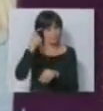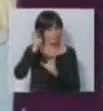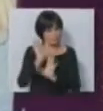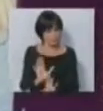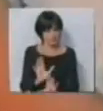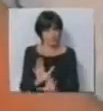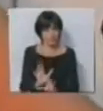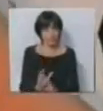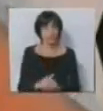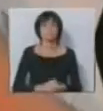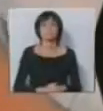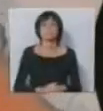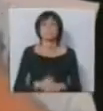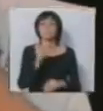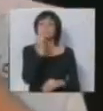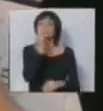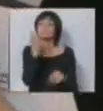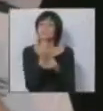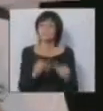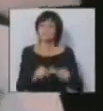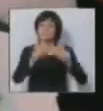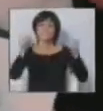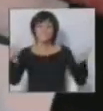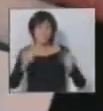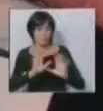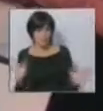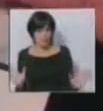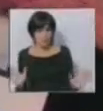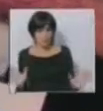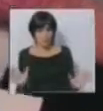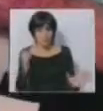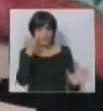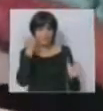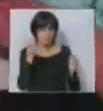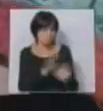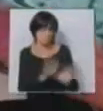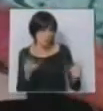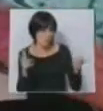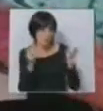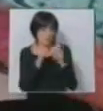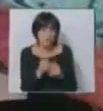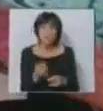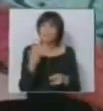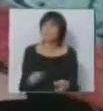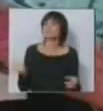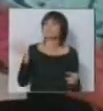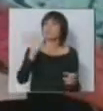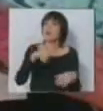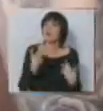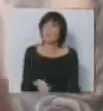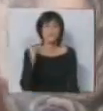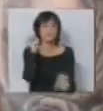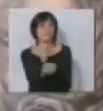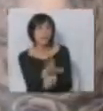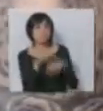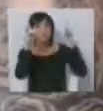cosa, porque en realidad, si vos te separás de alguien y tenés la situación superada, el tener que estar todo el tiempo mostrando estas cuestiones que parecen